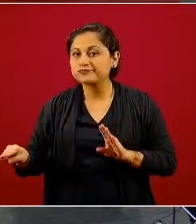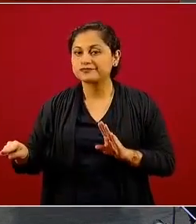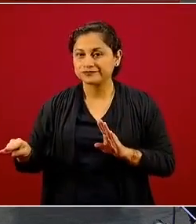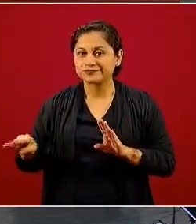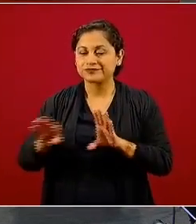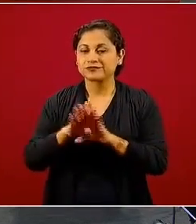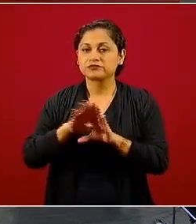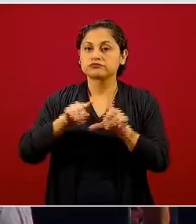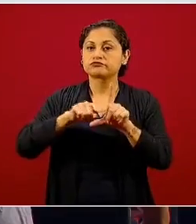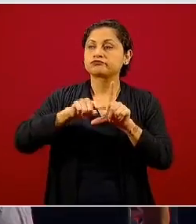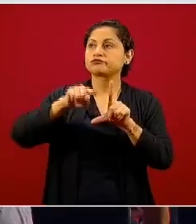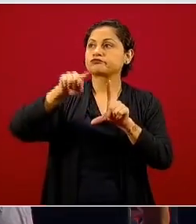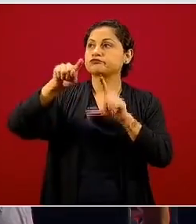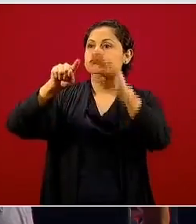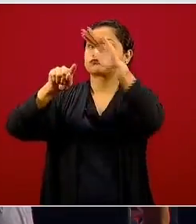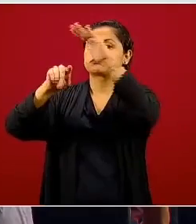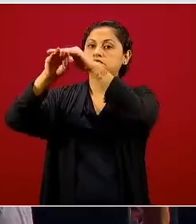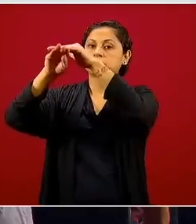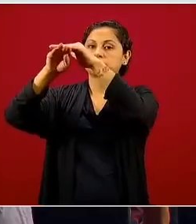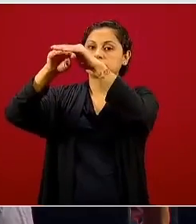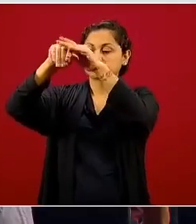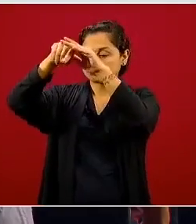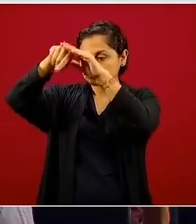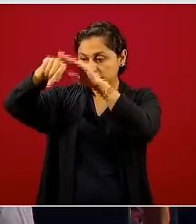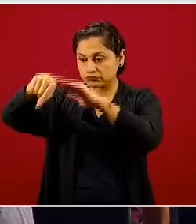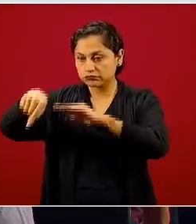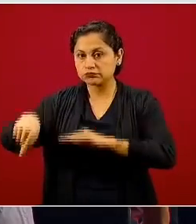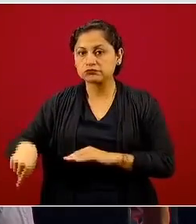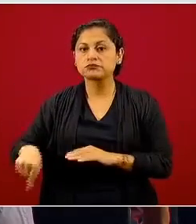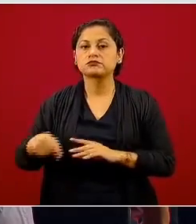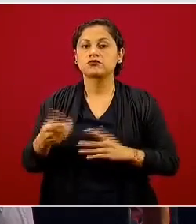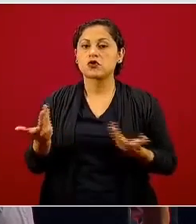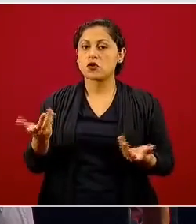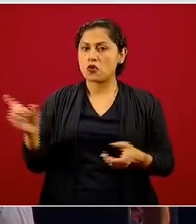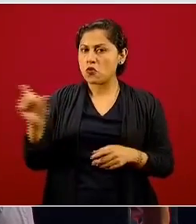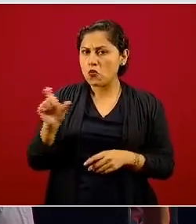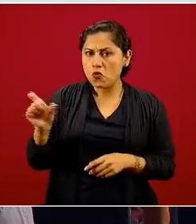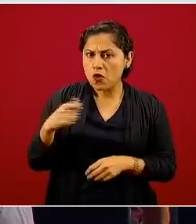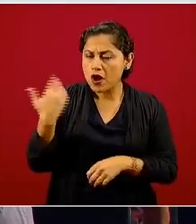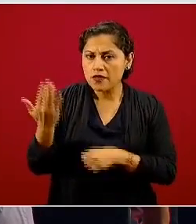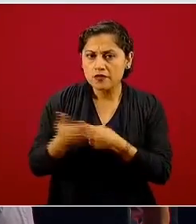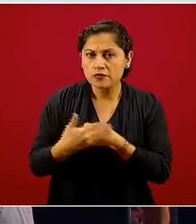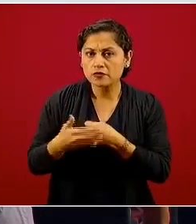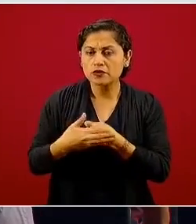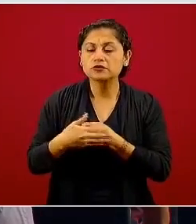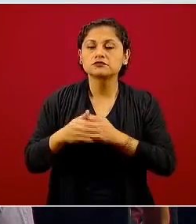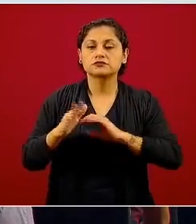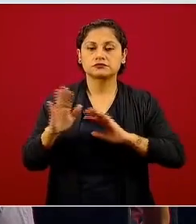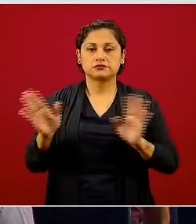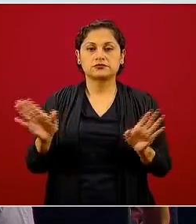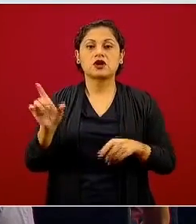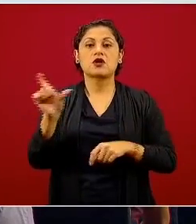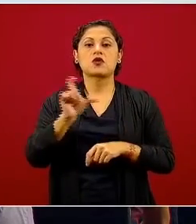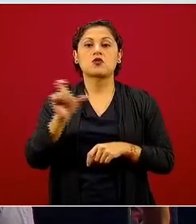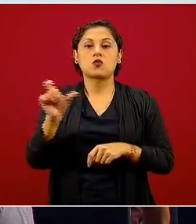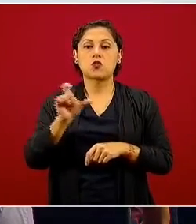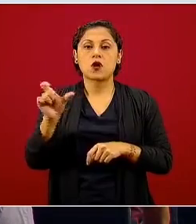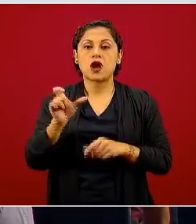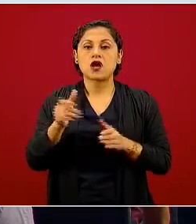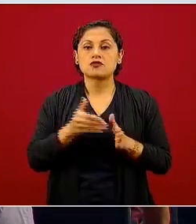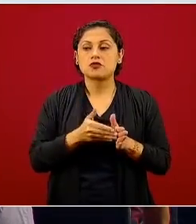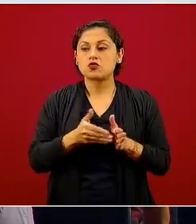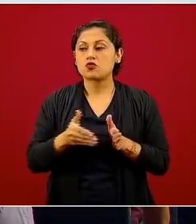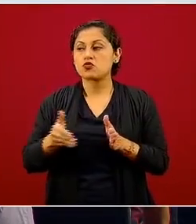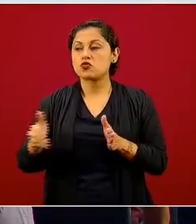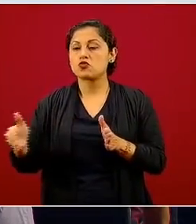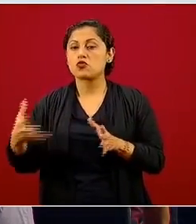de cambio de la curva. ¿Cuándo va a ocurrir eso? Cuando ya tengamos el descenso final, que todavía falta